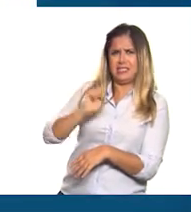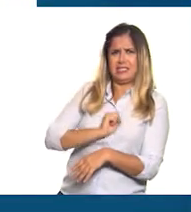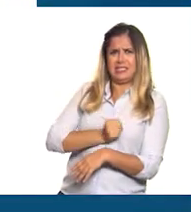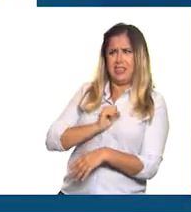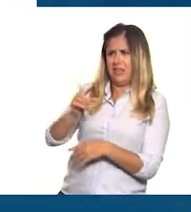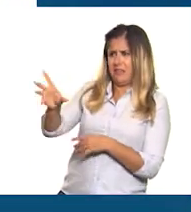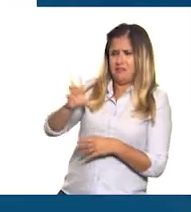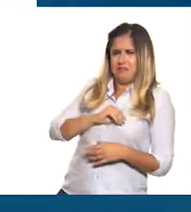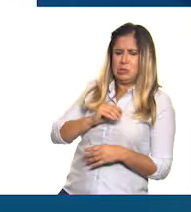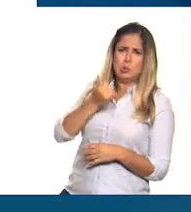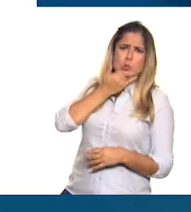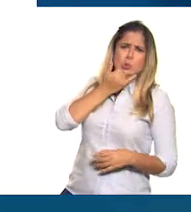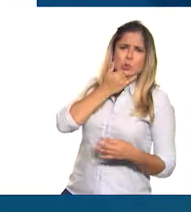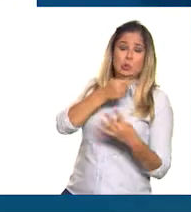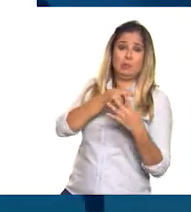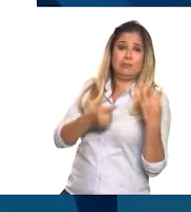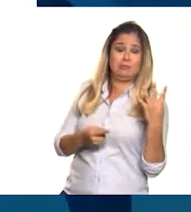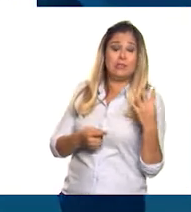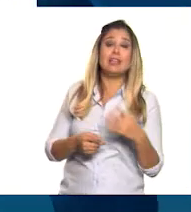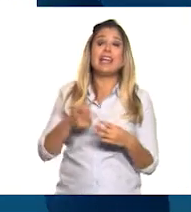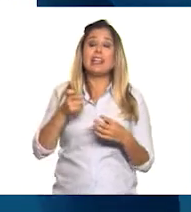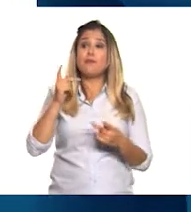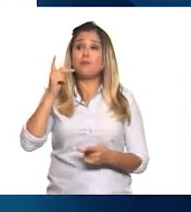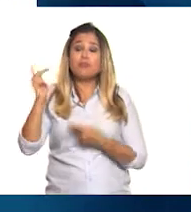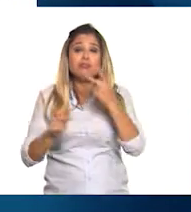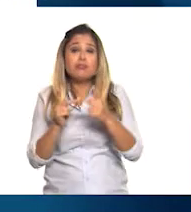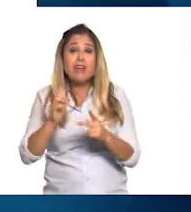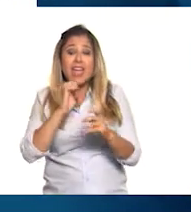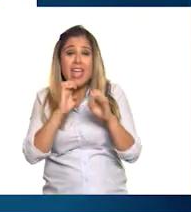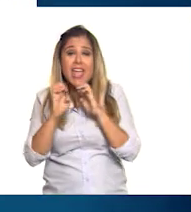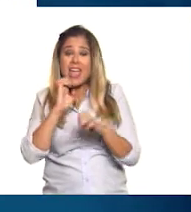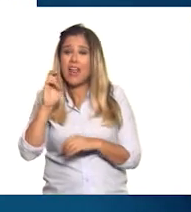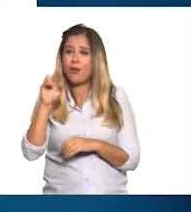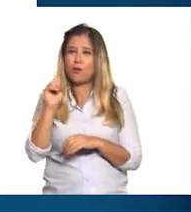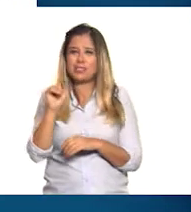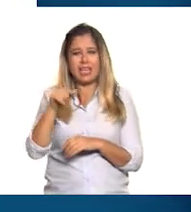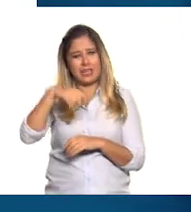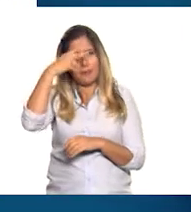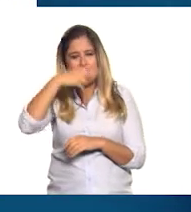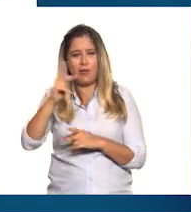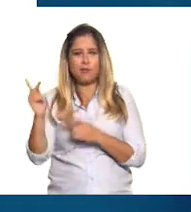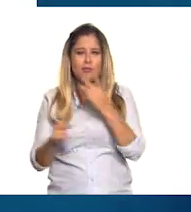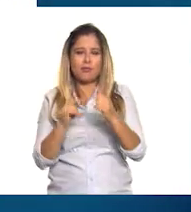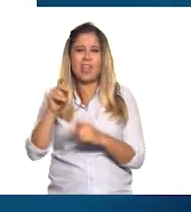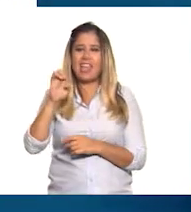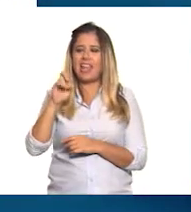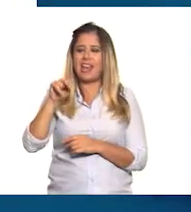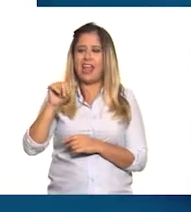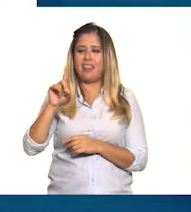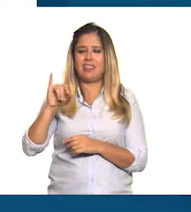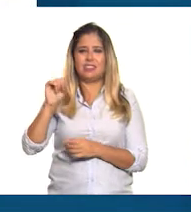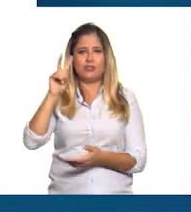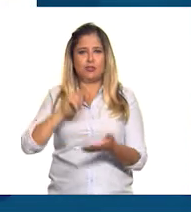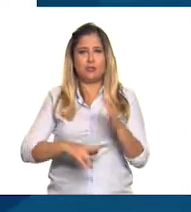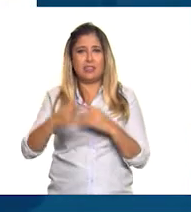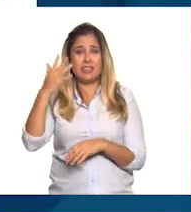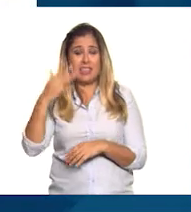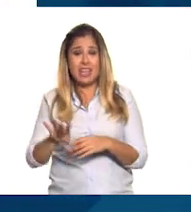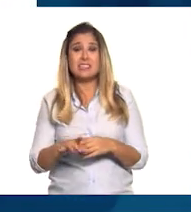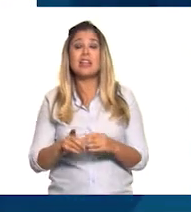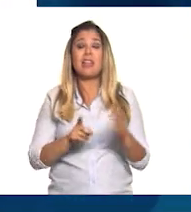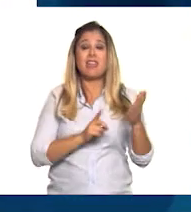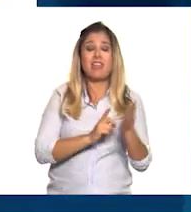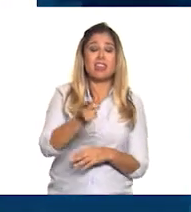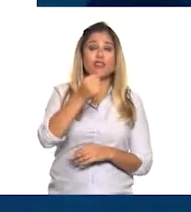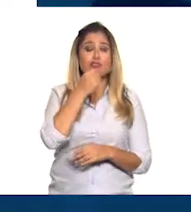En general, las personas consultadas en la Encuesta Nacional sobre Discriminación en México, ENADIS 2010, consideran que los derechos de